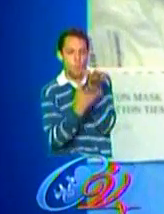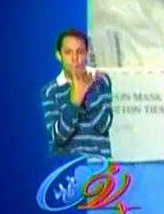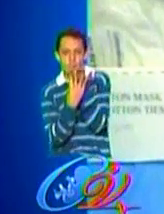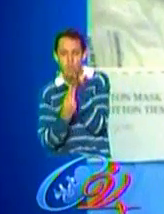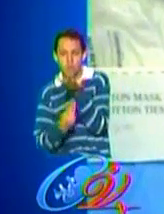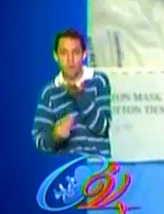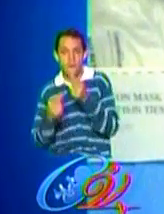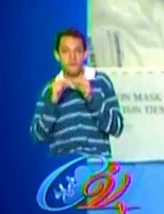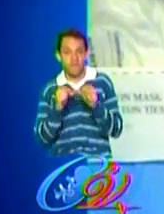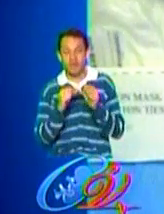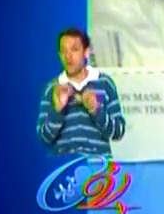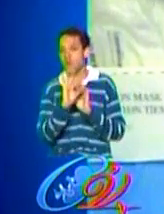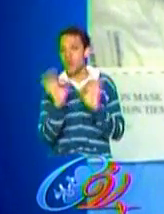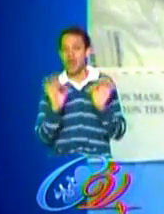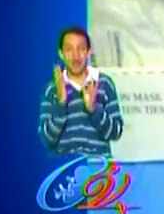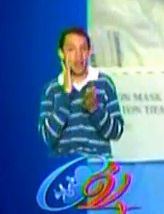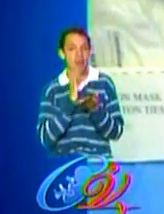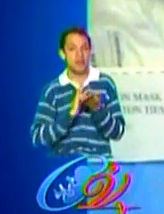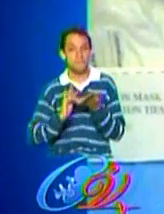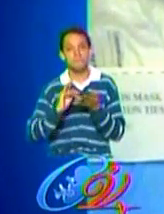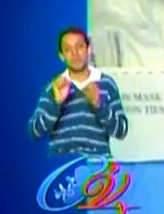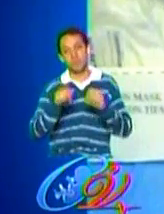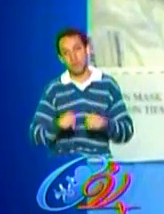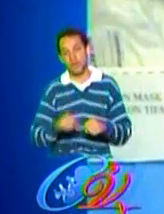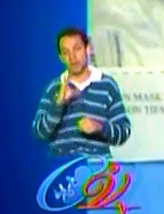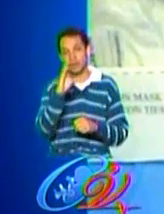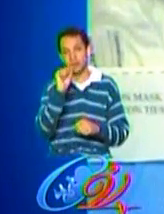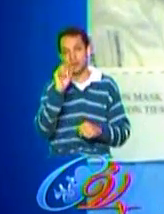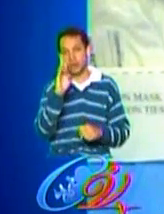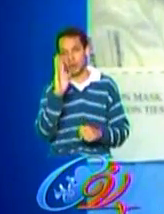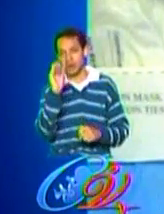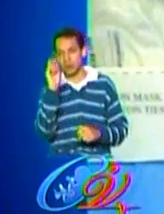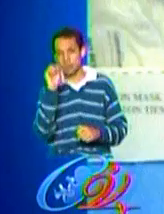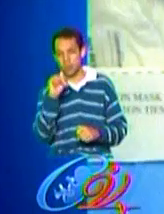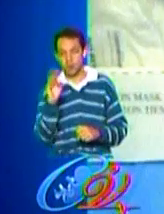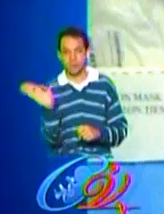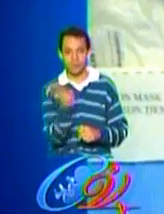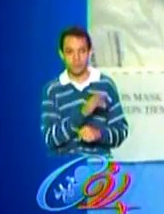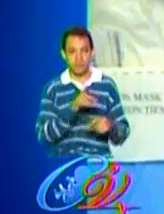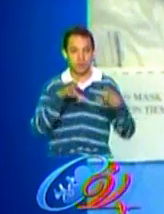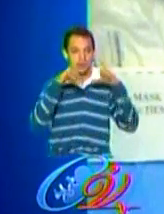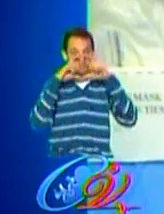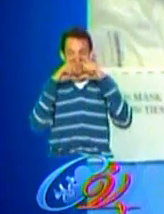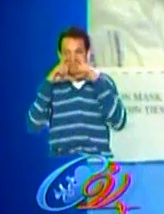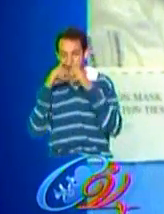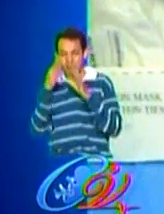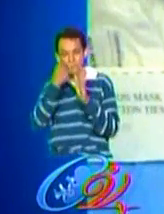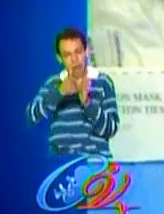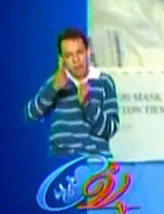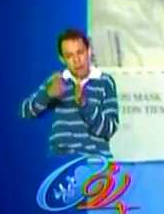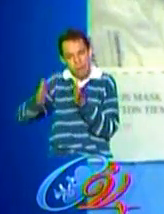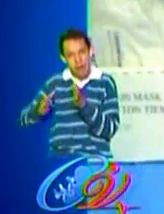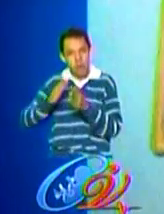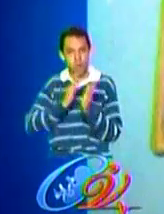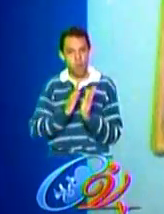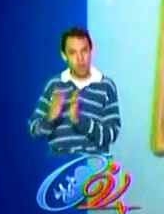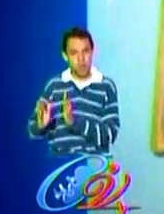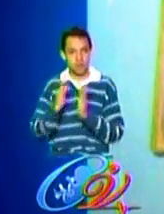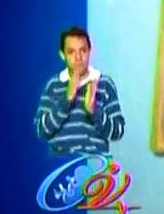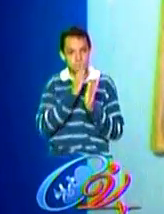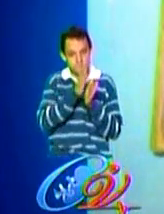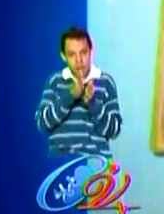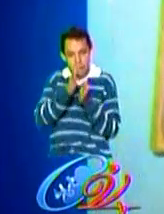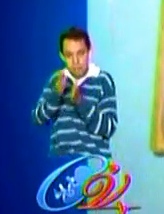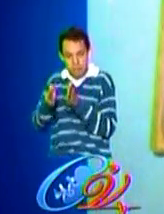Acá tenemos básicamente todos los tapabocas, pues, que nosotros utilizamos. En la